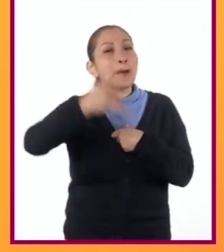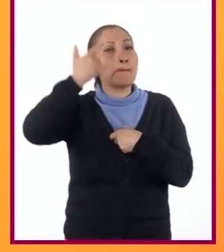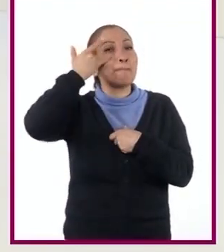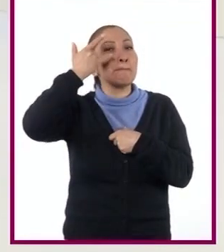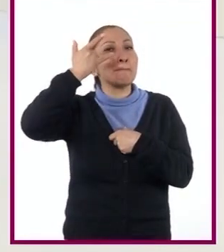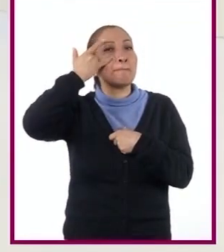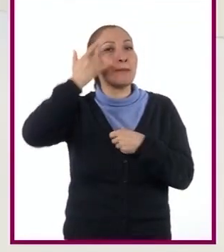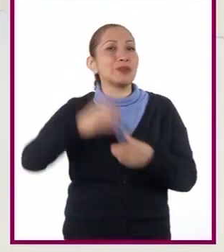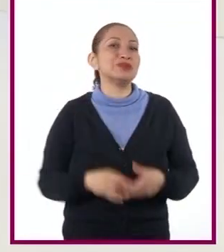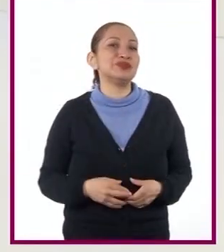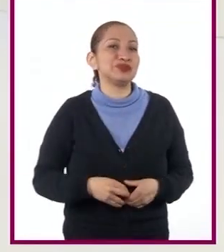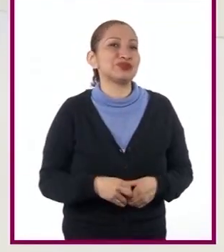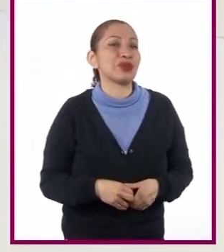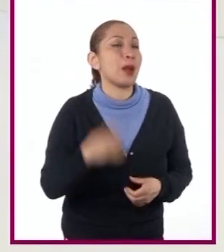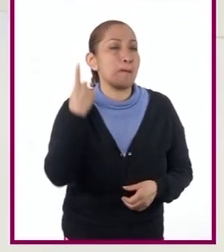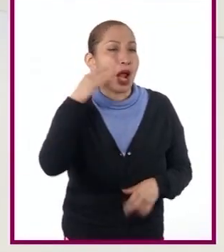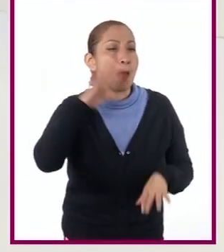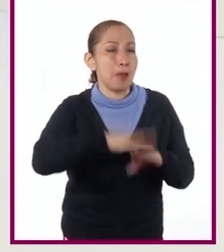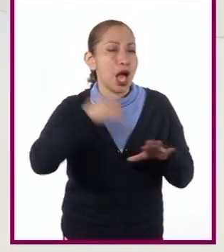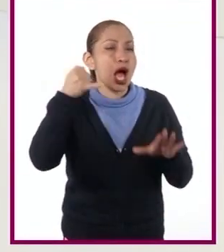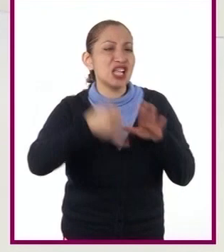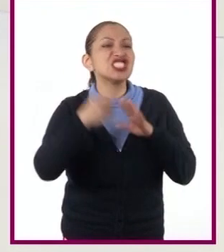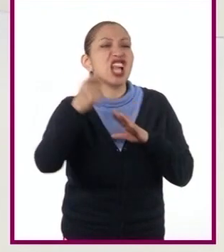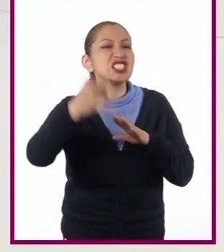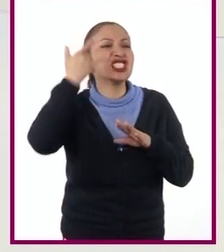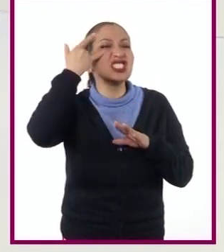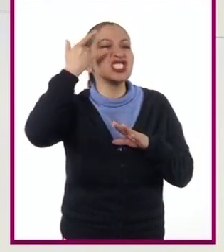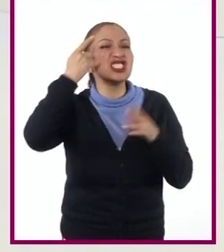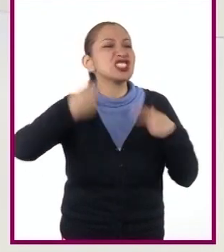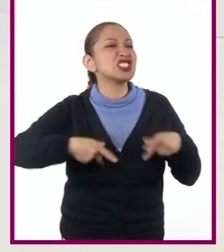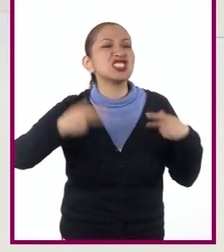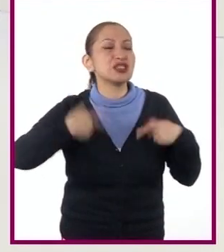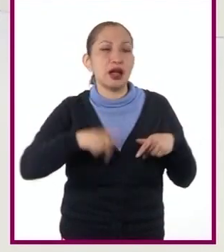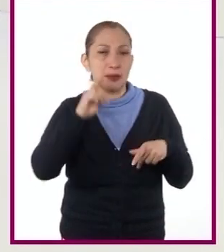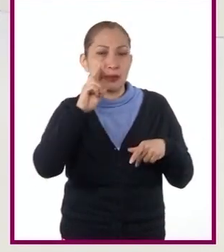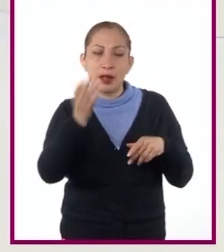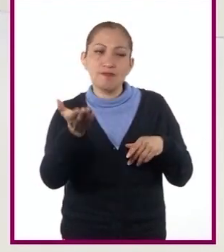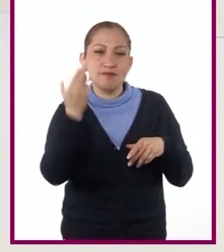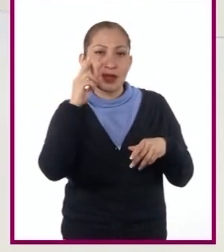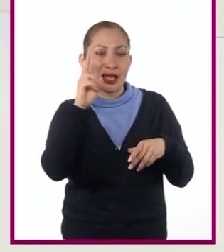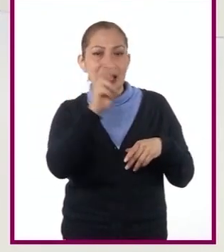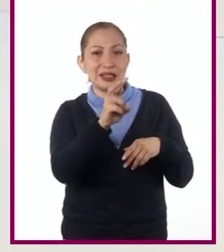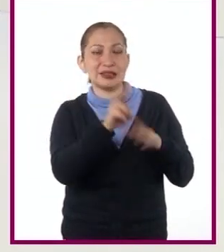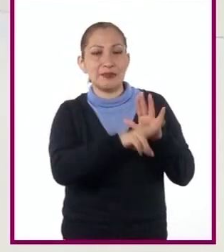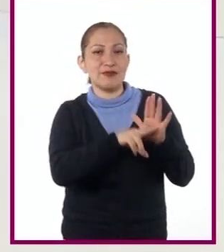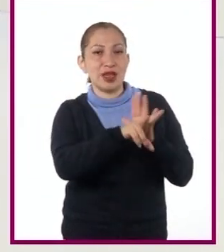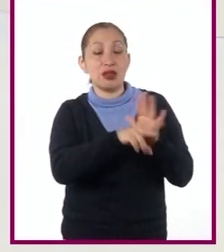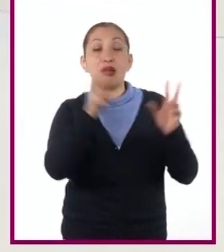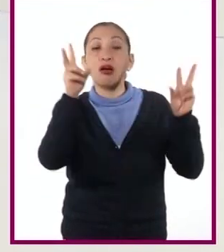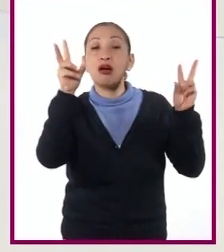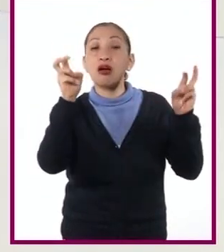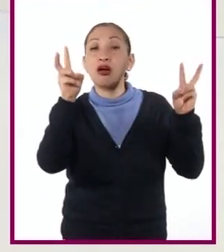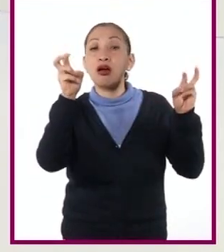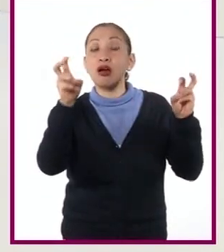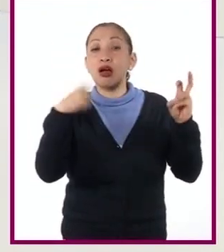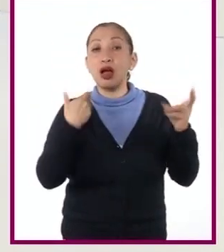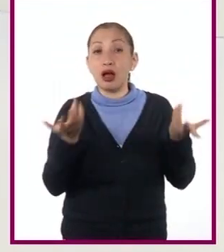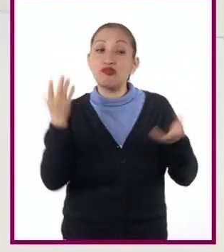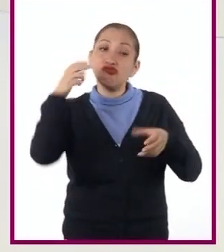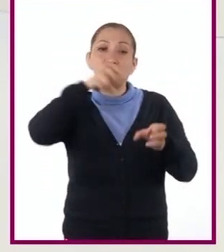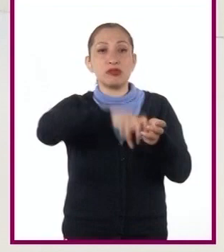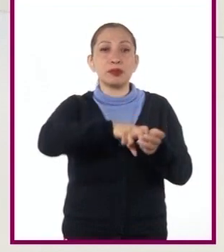piratas. Para profundizar sobre los piratas, acompáñenme a ver el siguiente video titulado Al